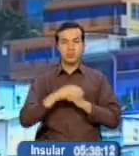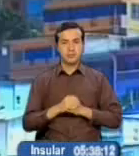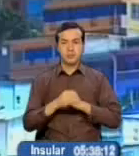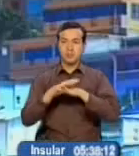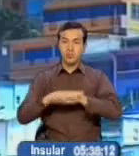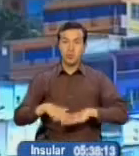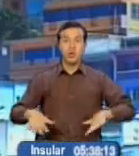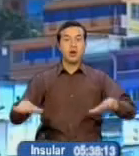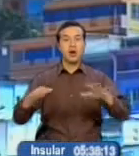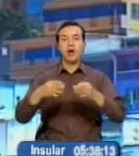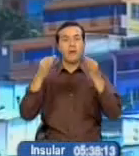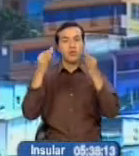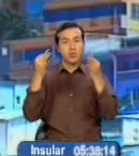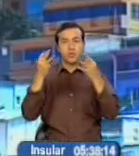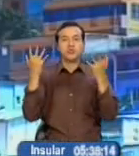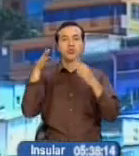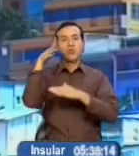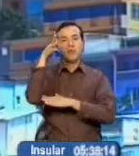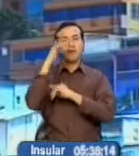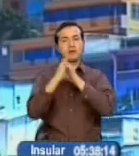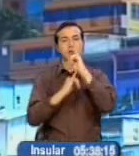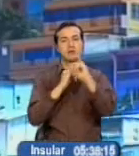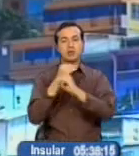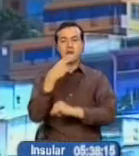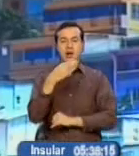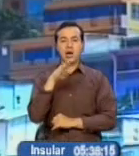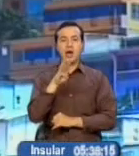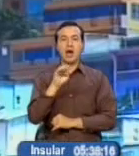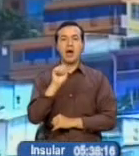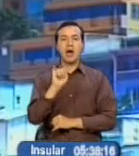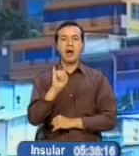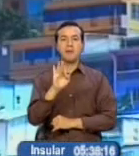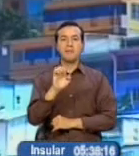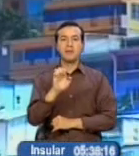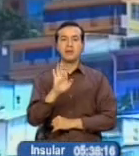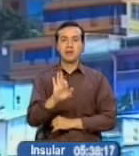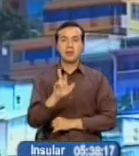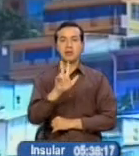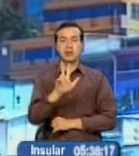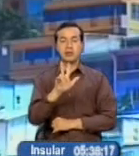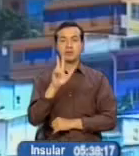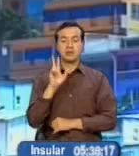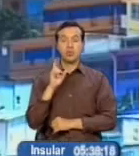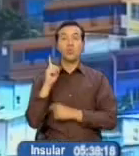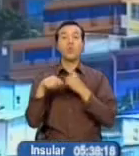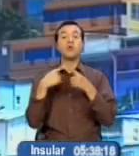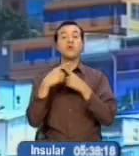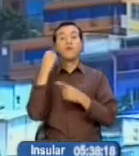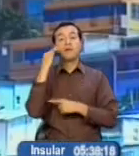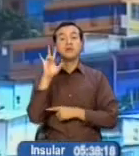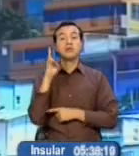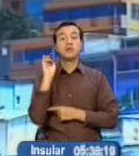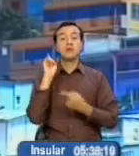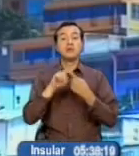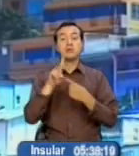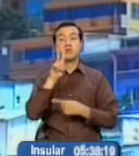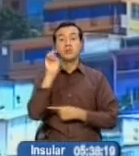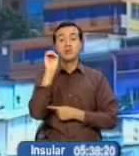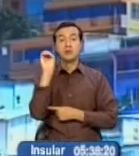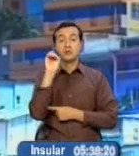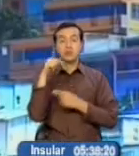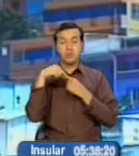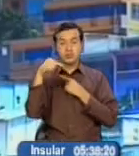lugar será la sede oficial de la Conferencia Internacional Hábitat 3, a realizarse entre el 17 y 20 de octubre, el próximo 20 de octubre en